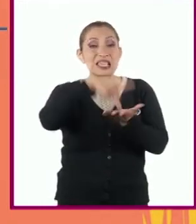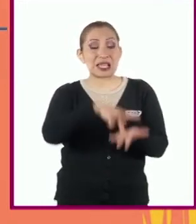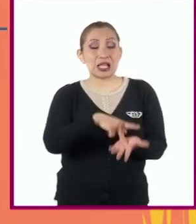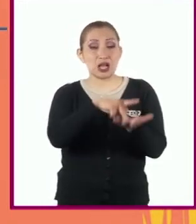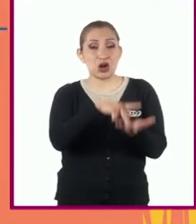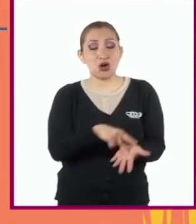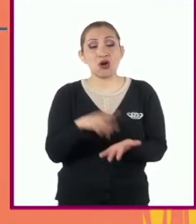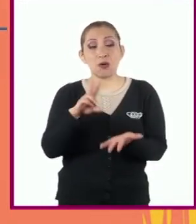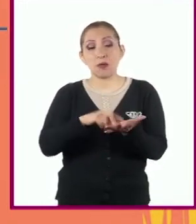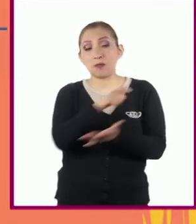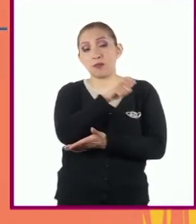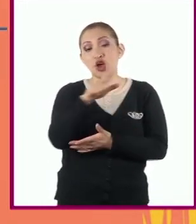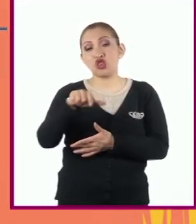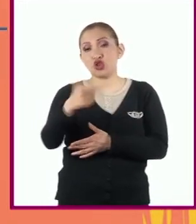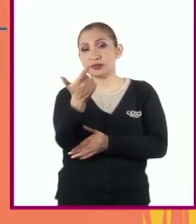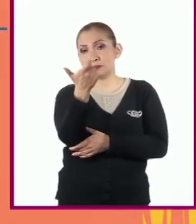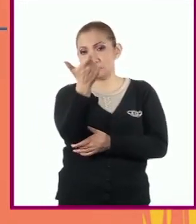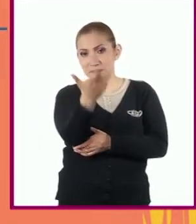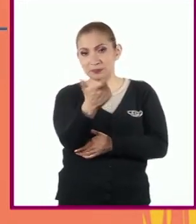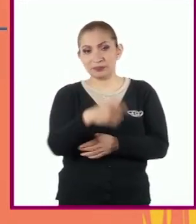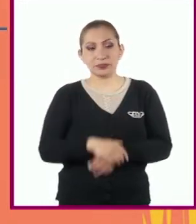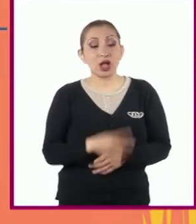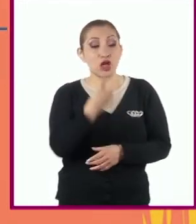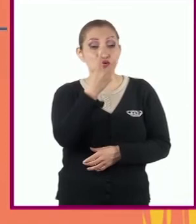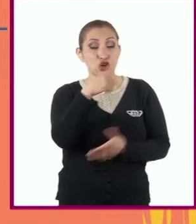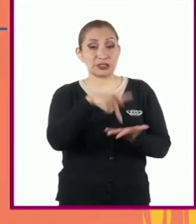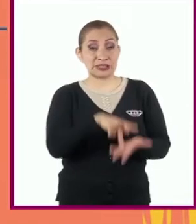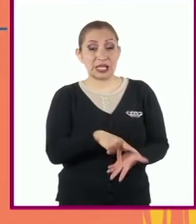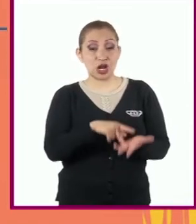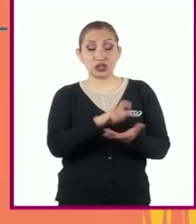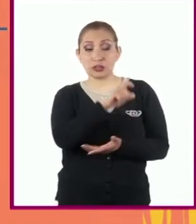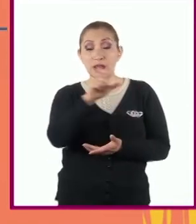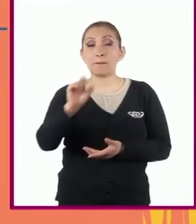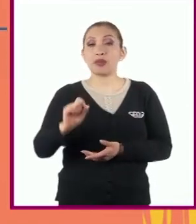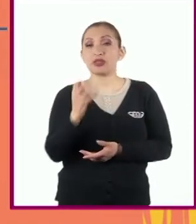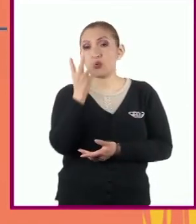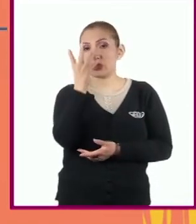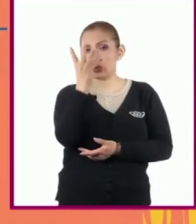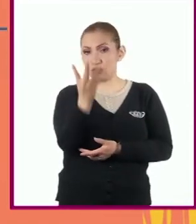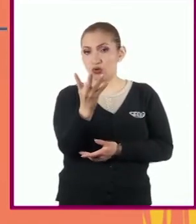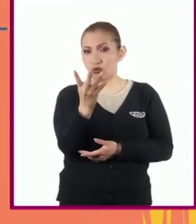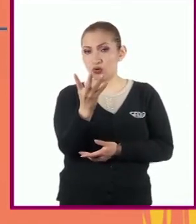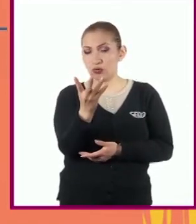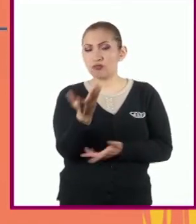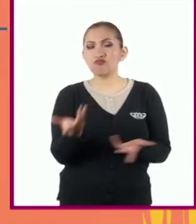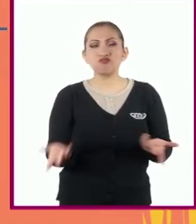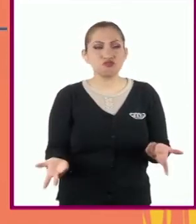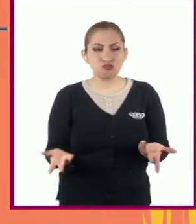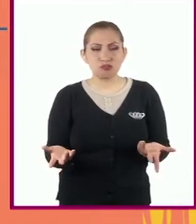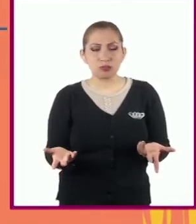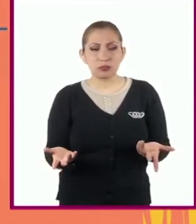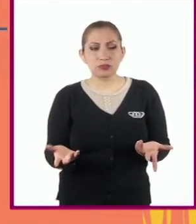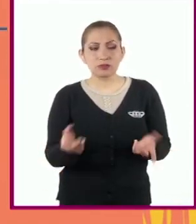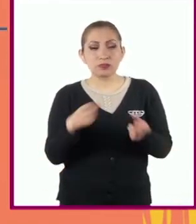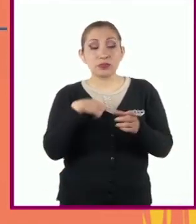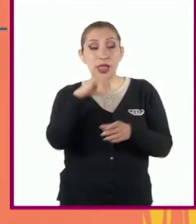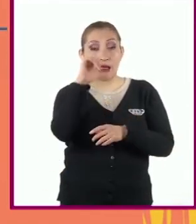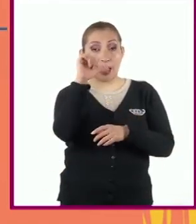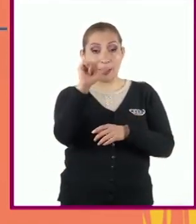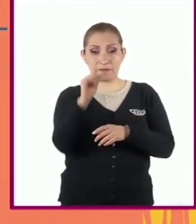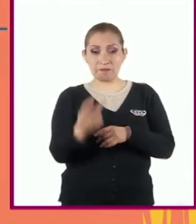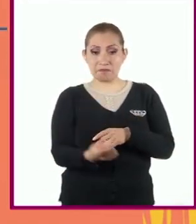kilogramo pagas 12 pesos. Por 2 kilogramos pagas 24 pesos. Inciso